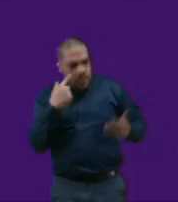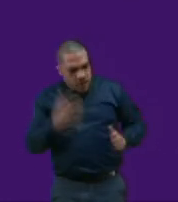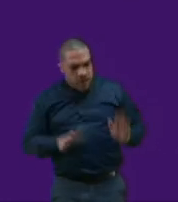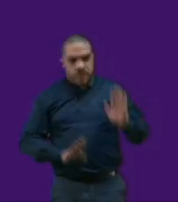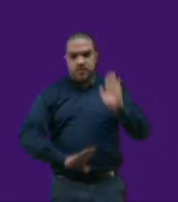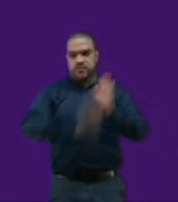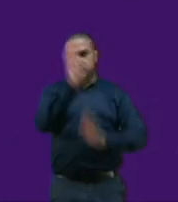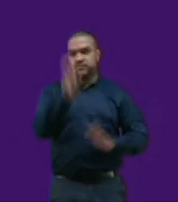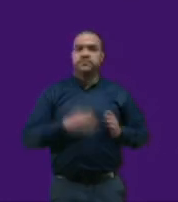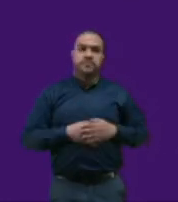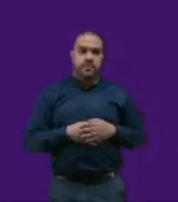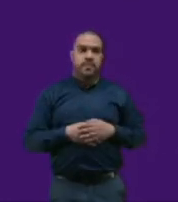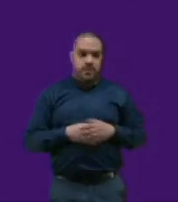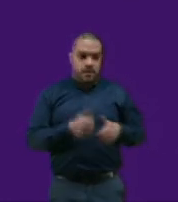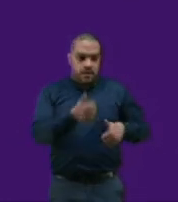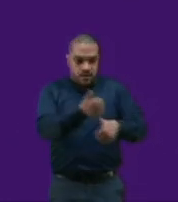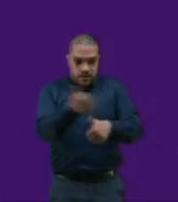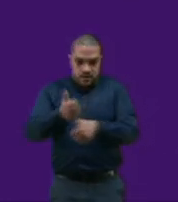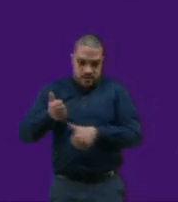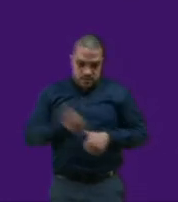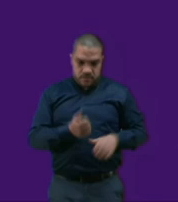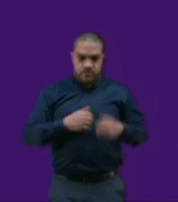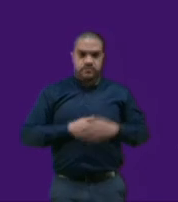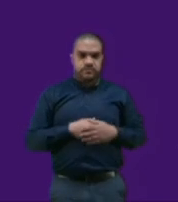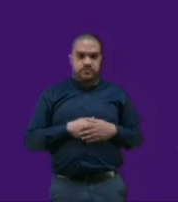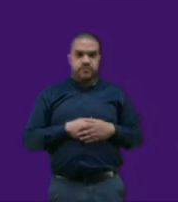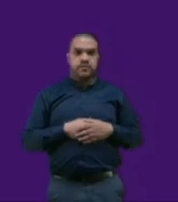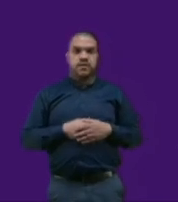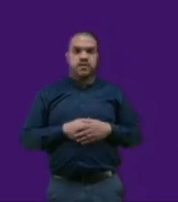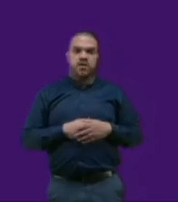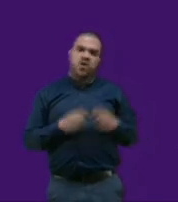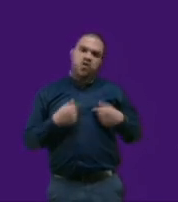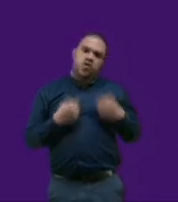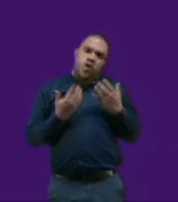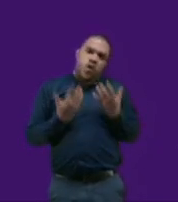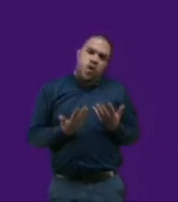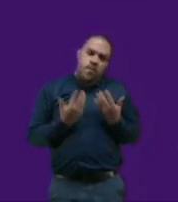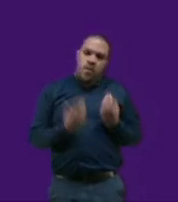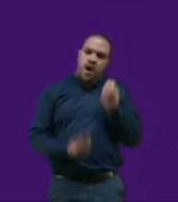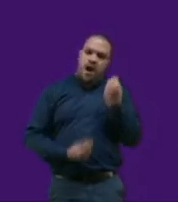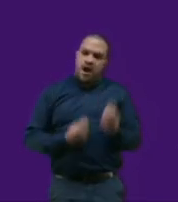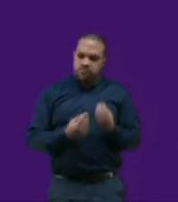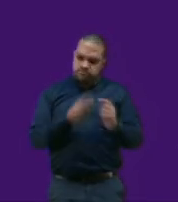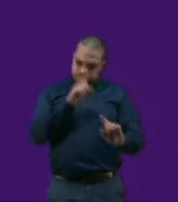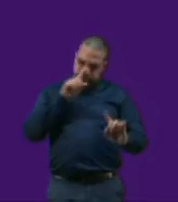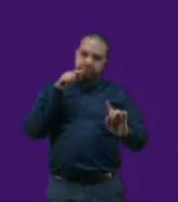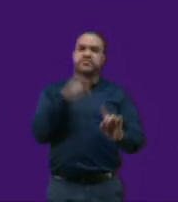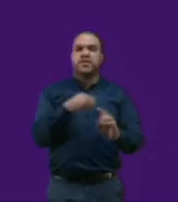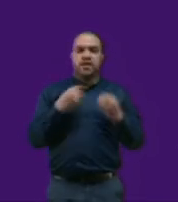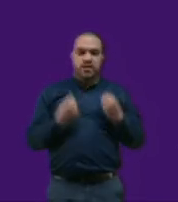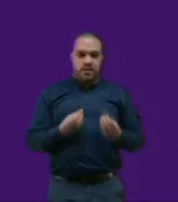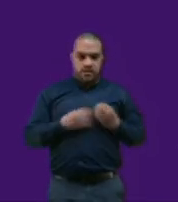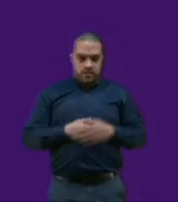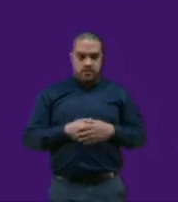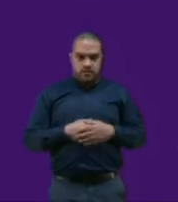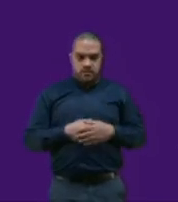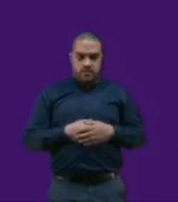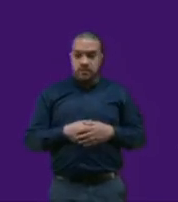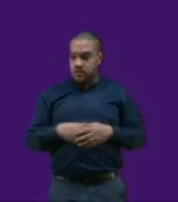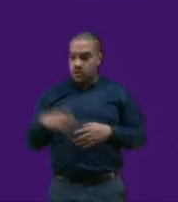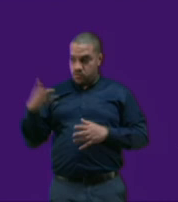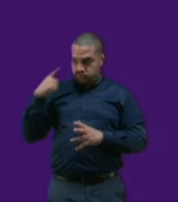realizar estos asistentes. Entonces, la pregunta es, ¿cómo puedo hacer para buscar? Entonces, queremos buscar